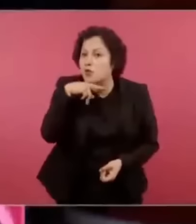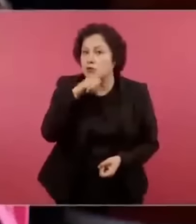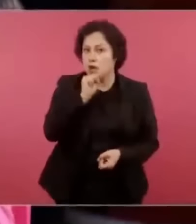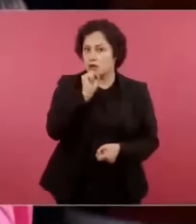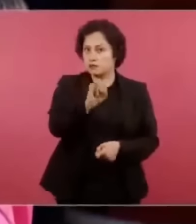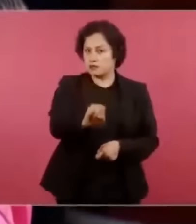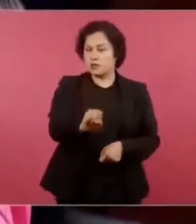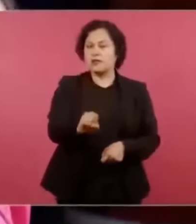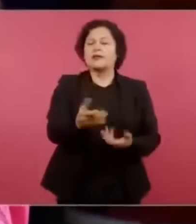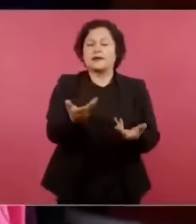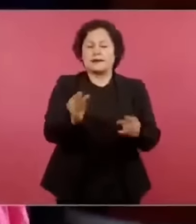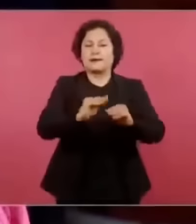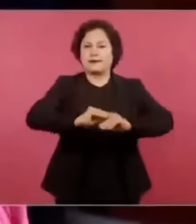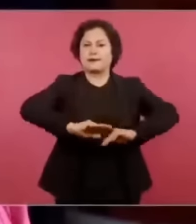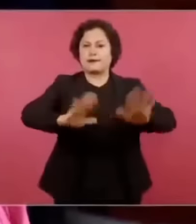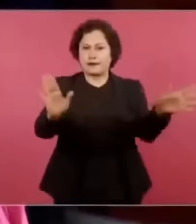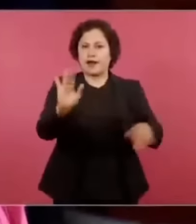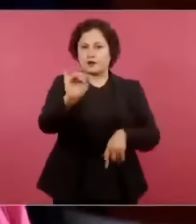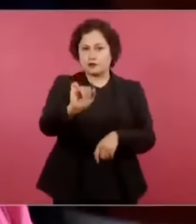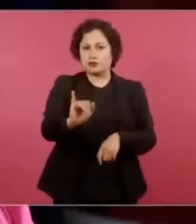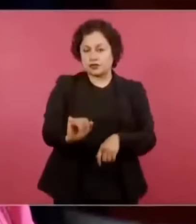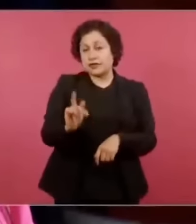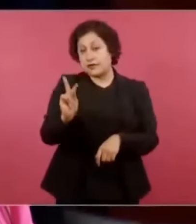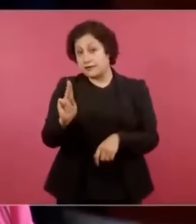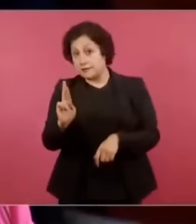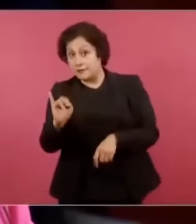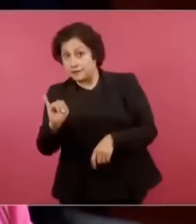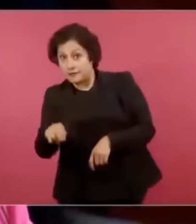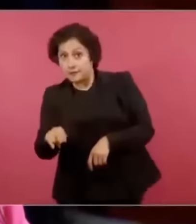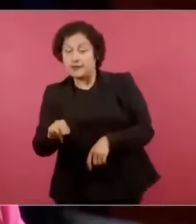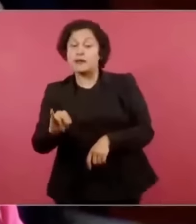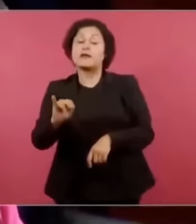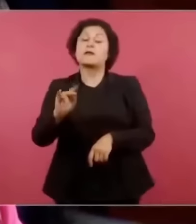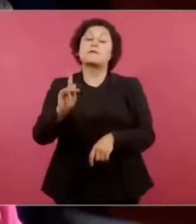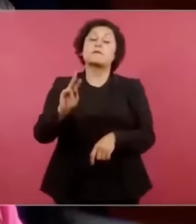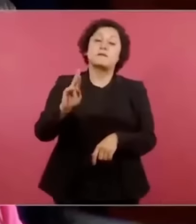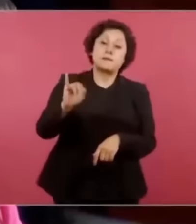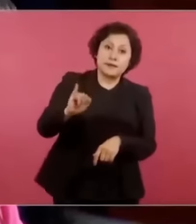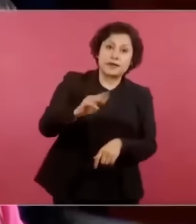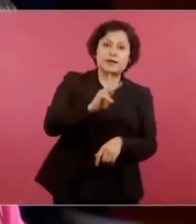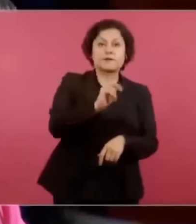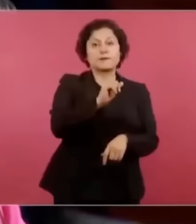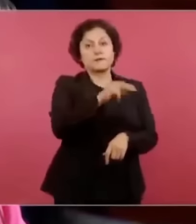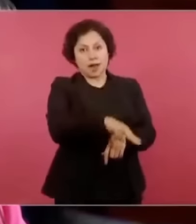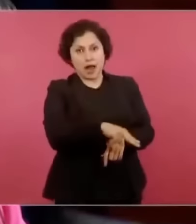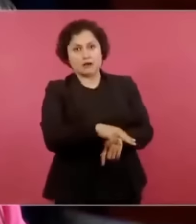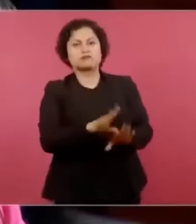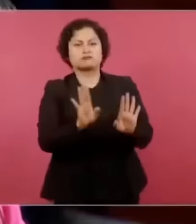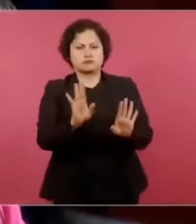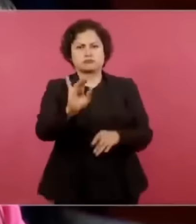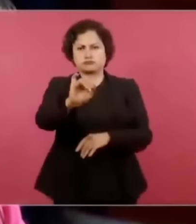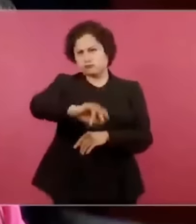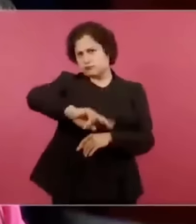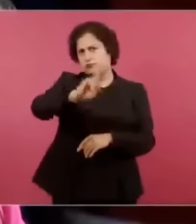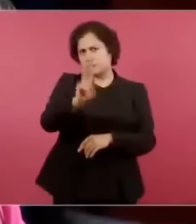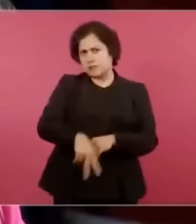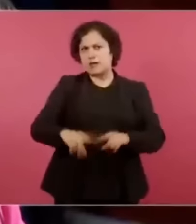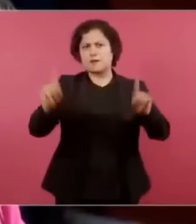PAN, ser la candidata… Yo tengo responsabilidad. Sí es cierto que lo de la candidata de contraria a la